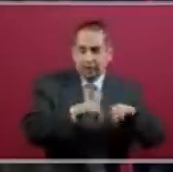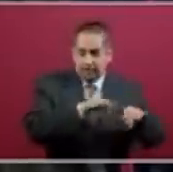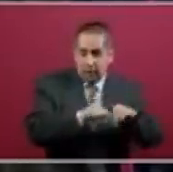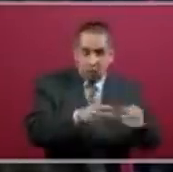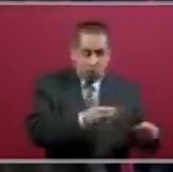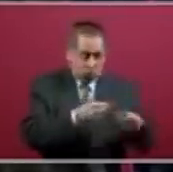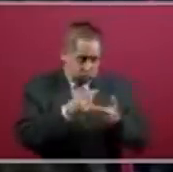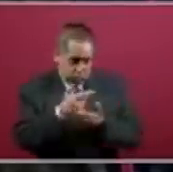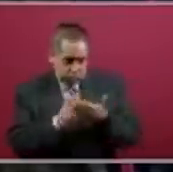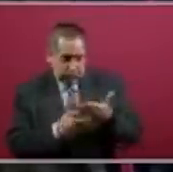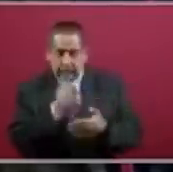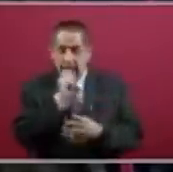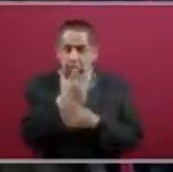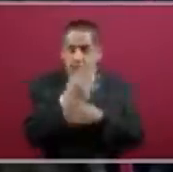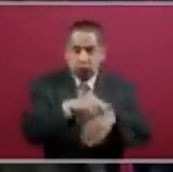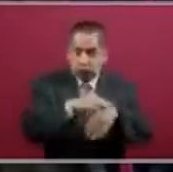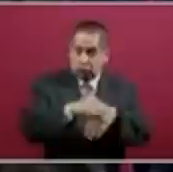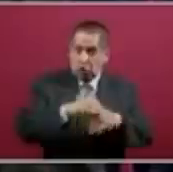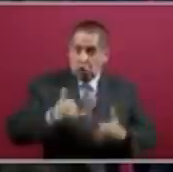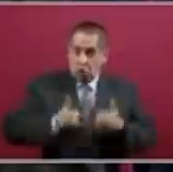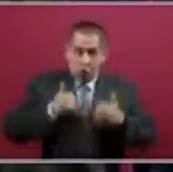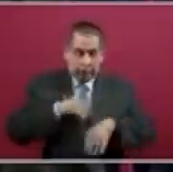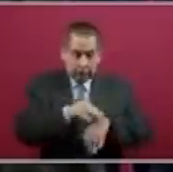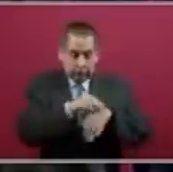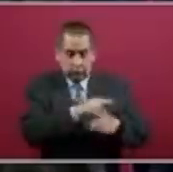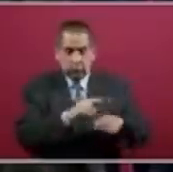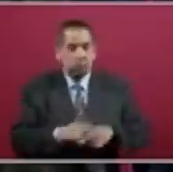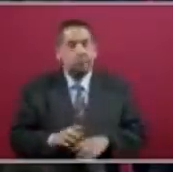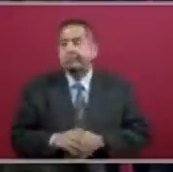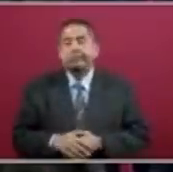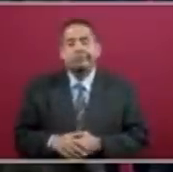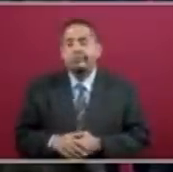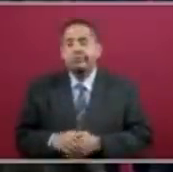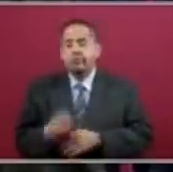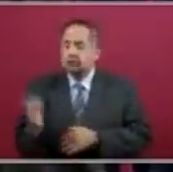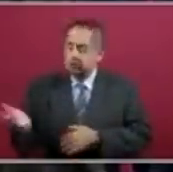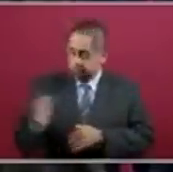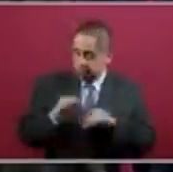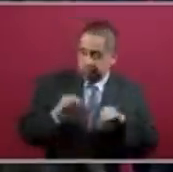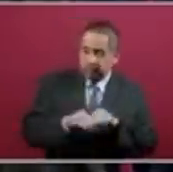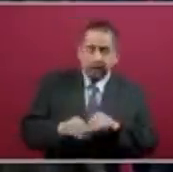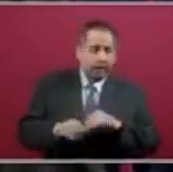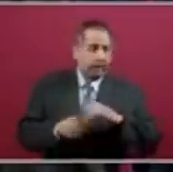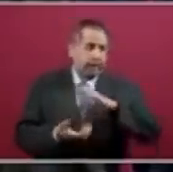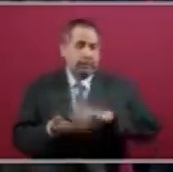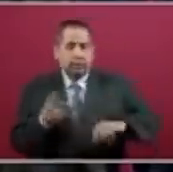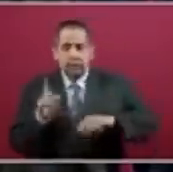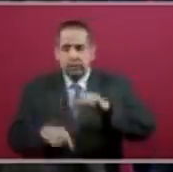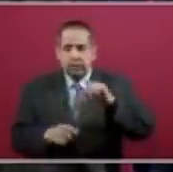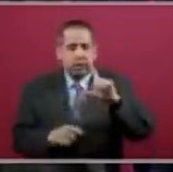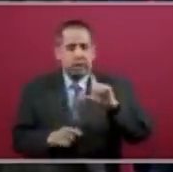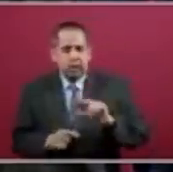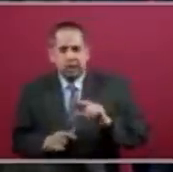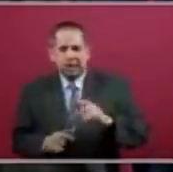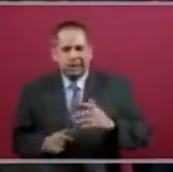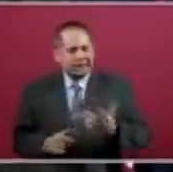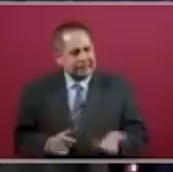que hay empresas que ya les están cobrando por incorporarlos al programa. Es decir, que les